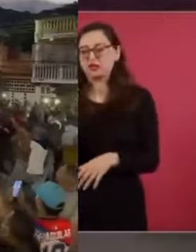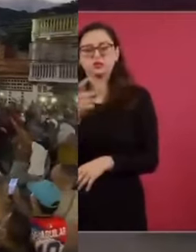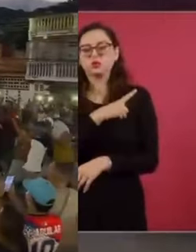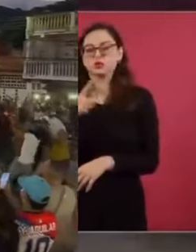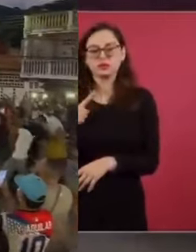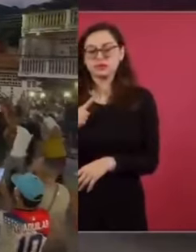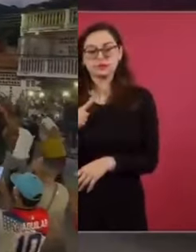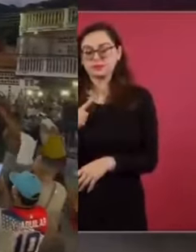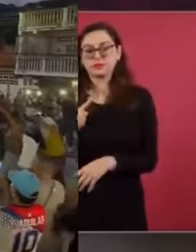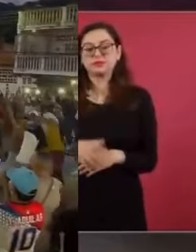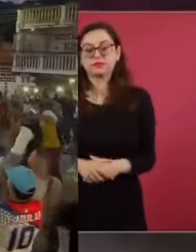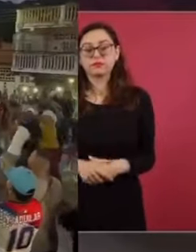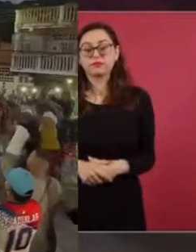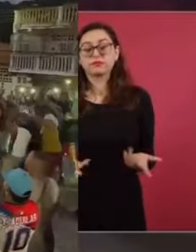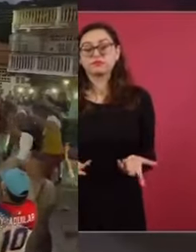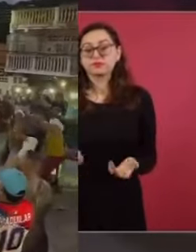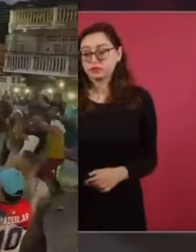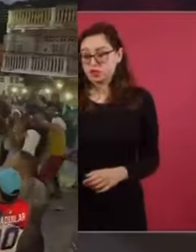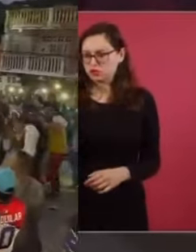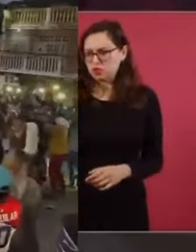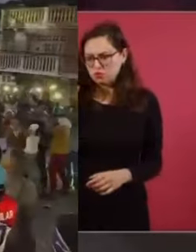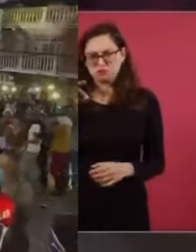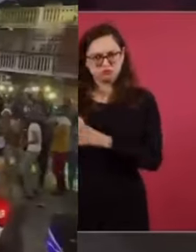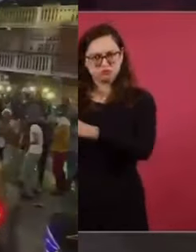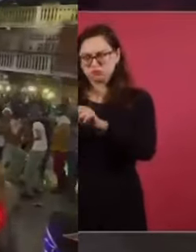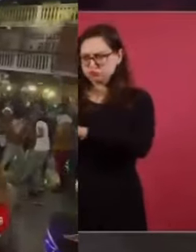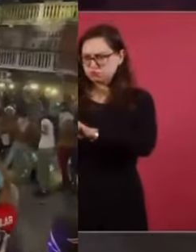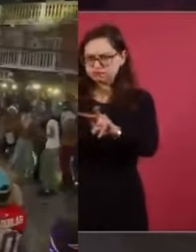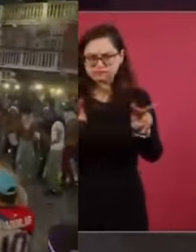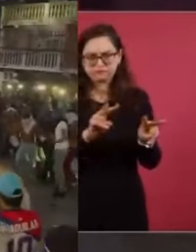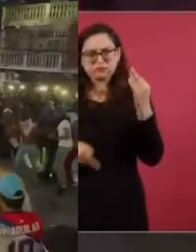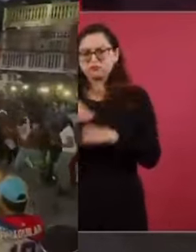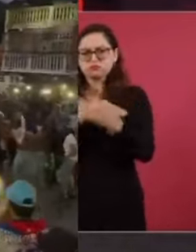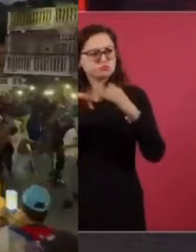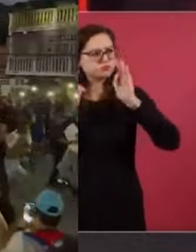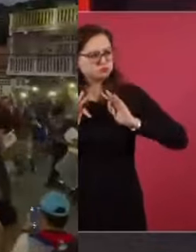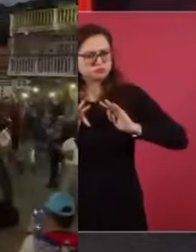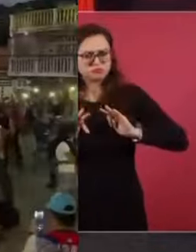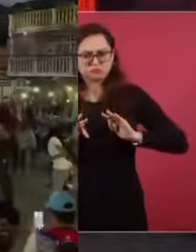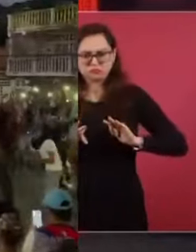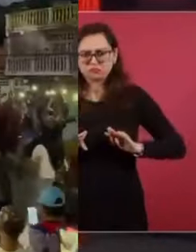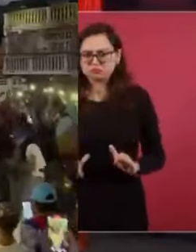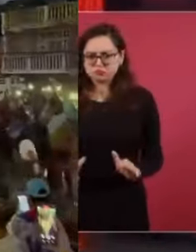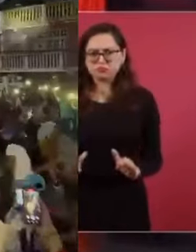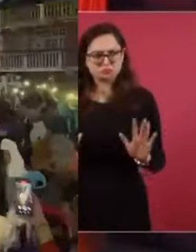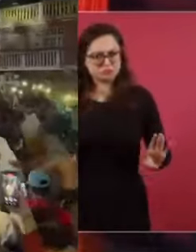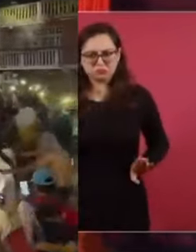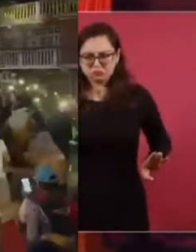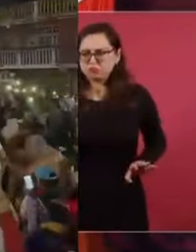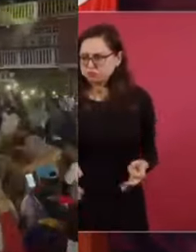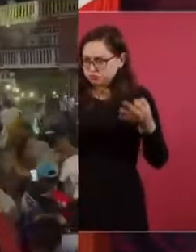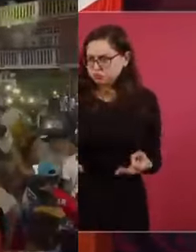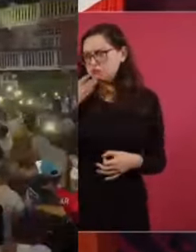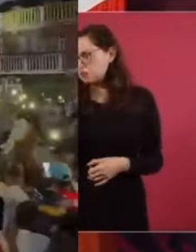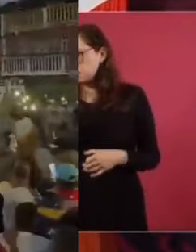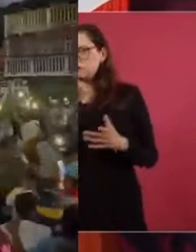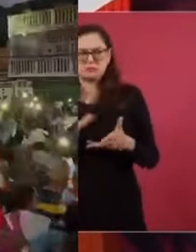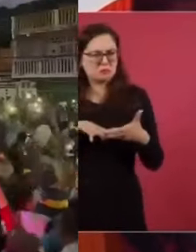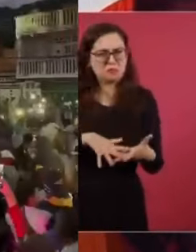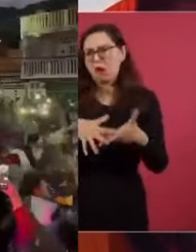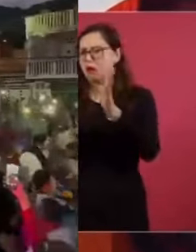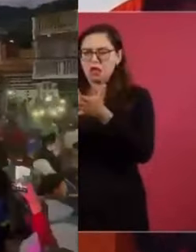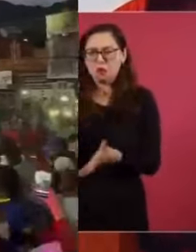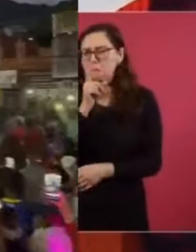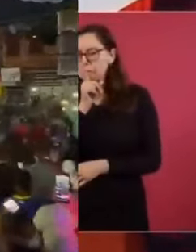manifestó el domingo, el día de la elección, que todos los venezolanos actuaron de manera responsable, no hubo